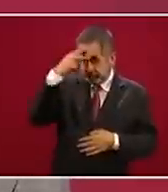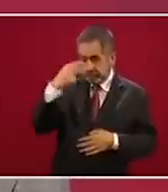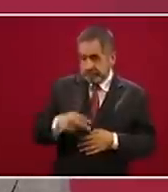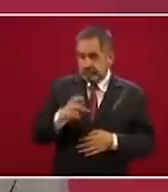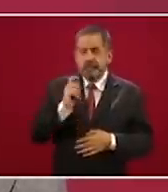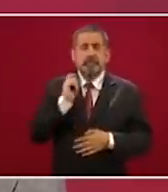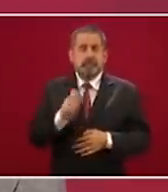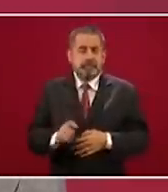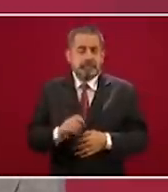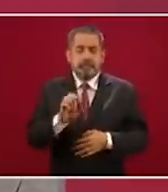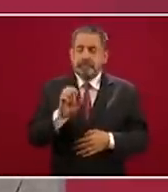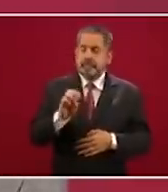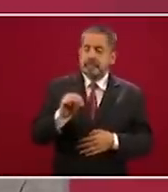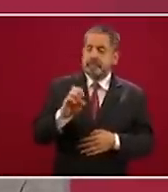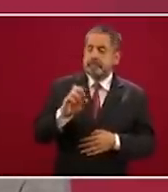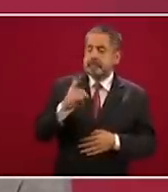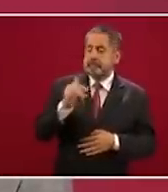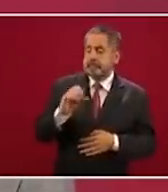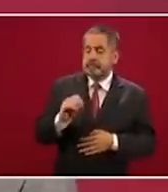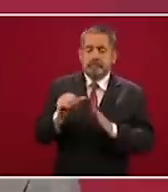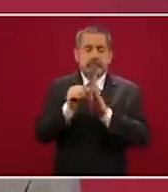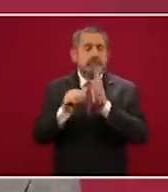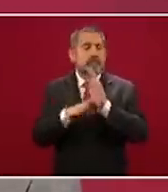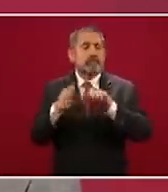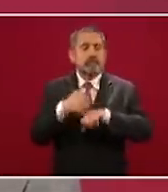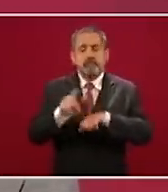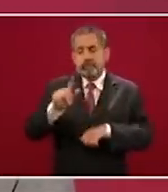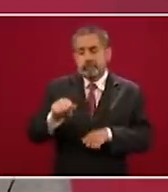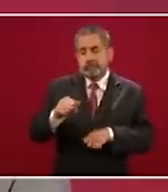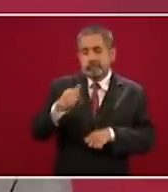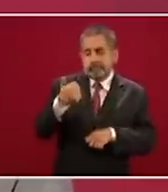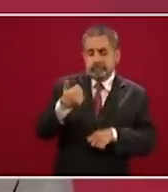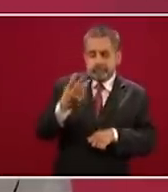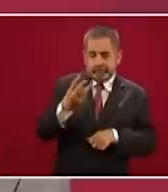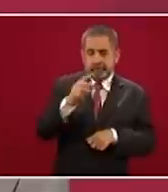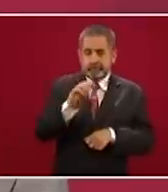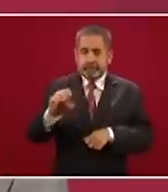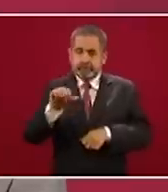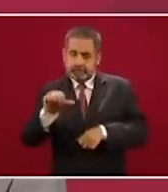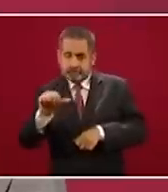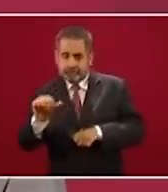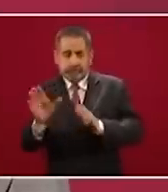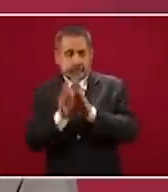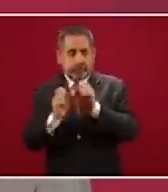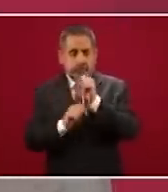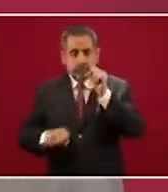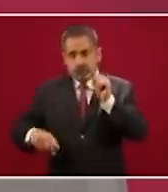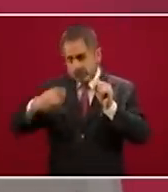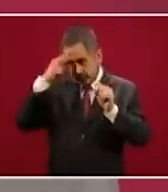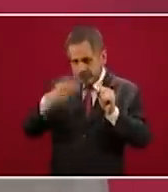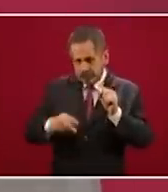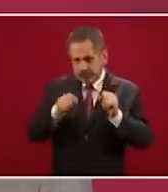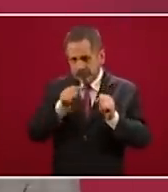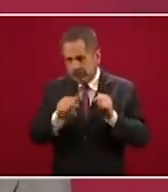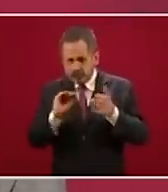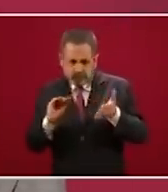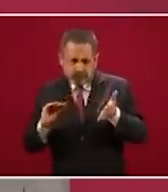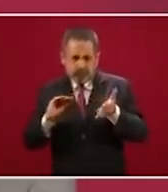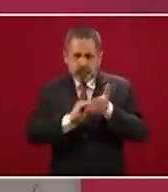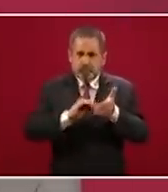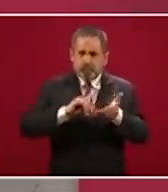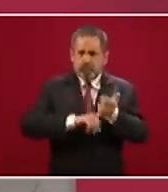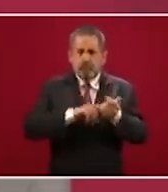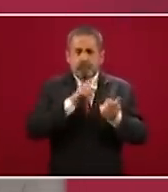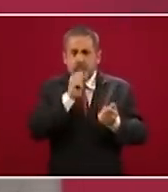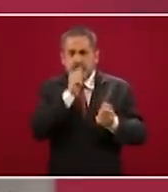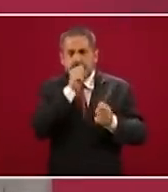plenamente identificado, esto aparece en el artículo 73, fracción 16 de la Constitución de la República, en un sitio muy peculiar